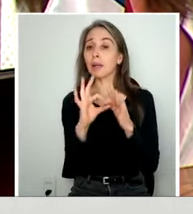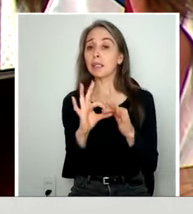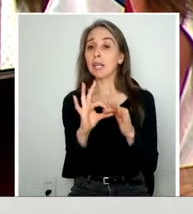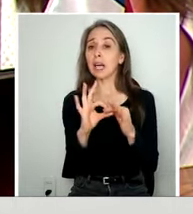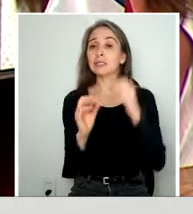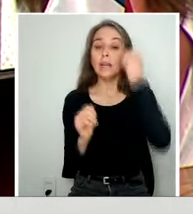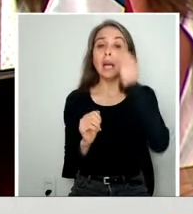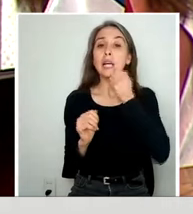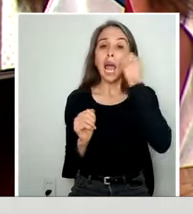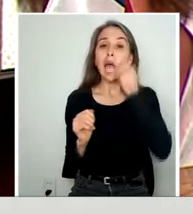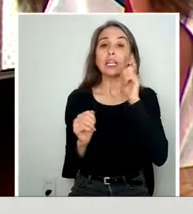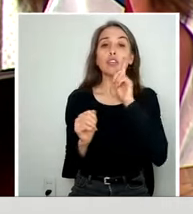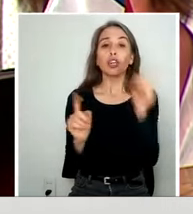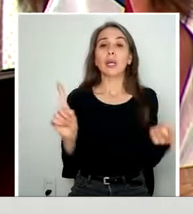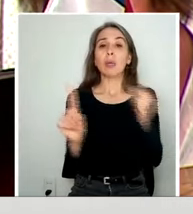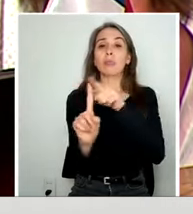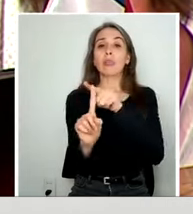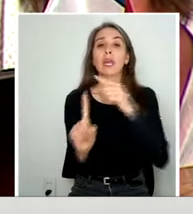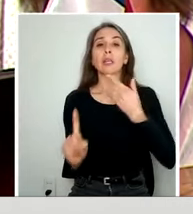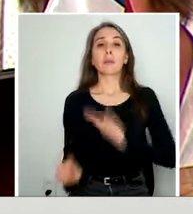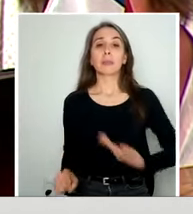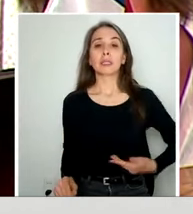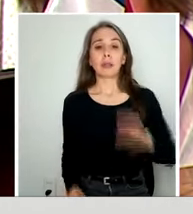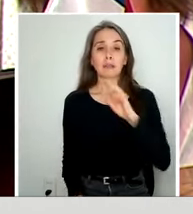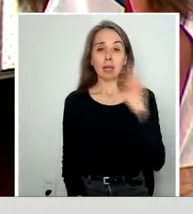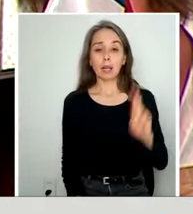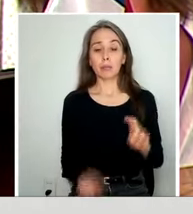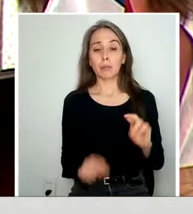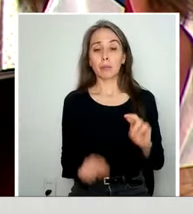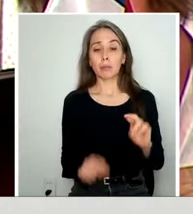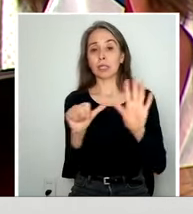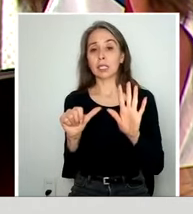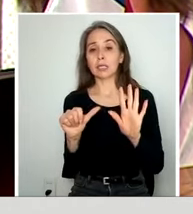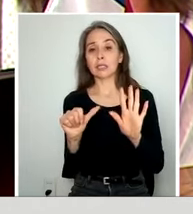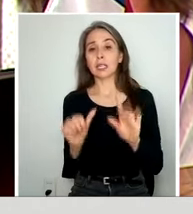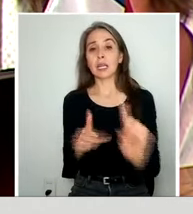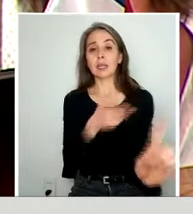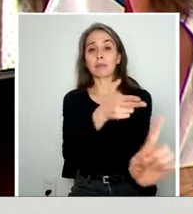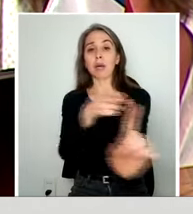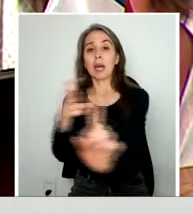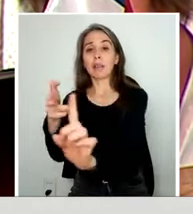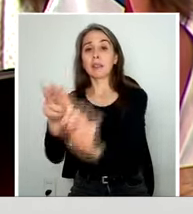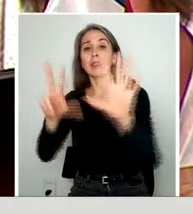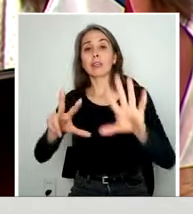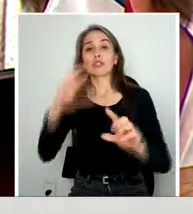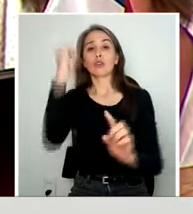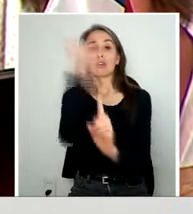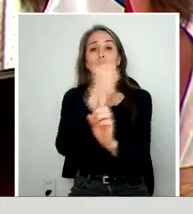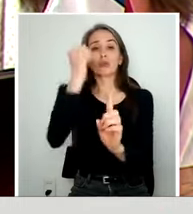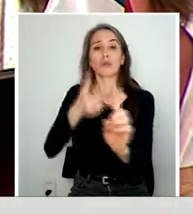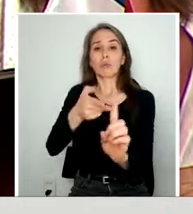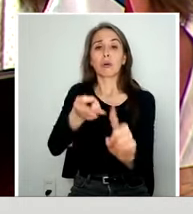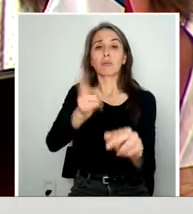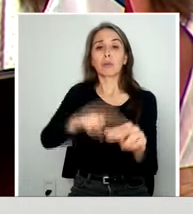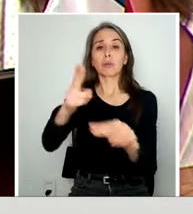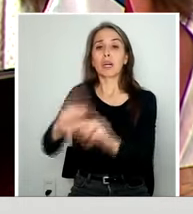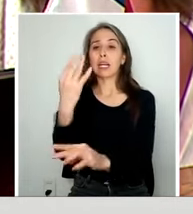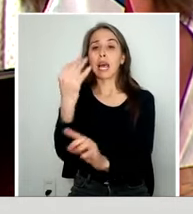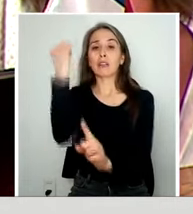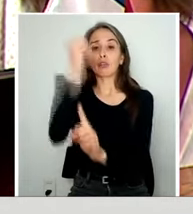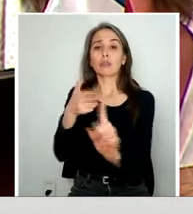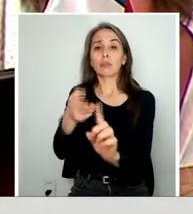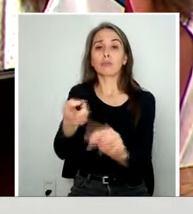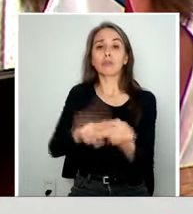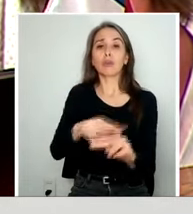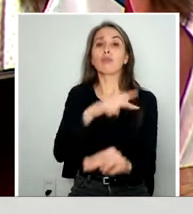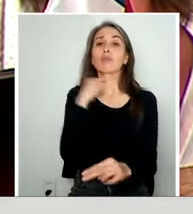les tiene el presidente de la república 86 ataques armados 18 homicidios 14 homicidios frustrados y